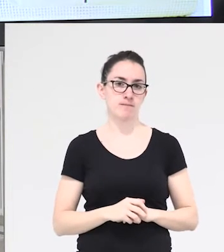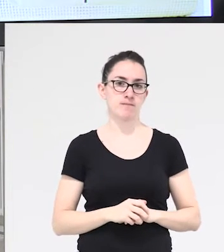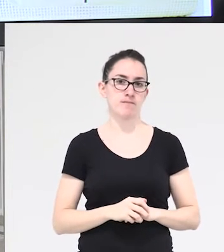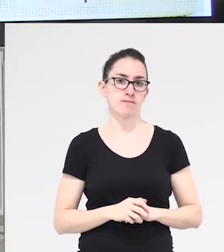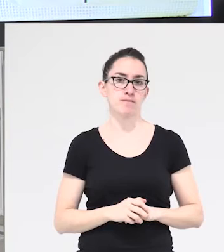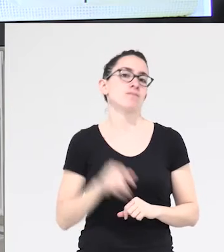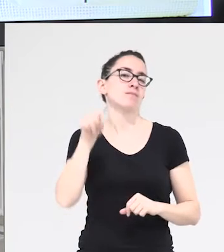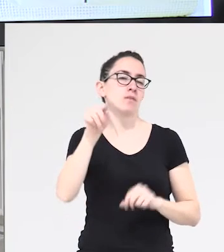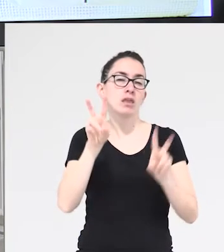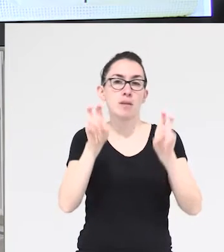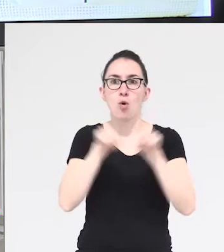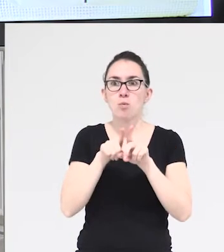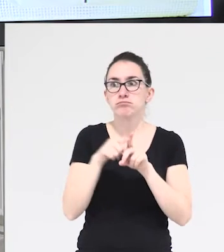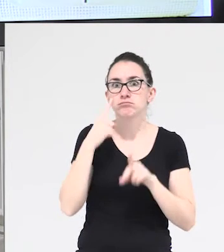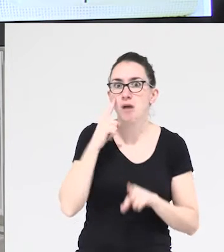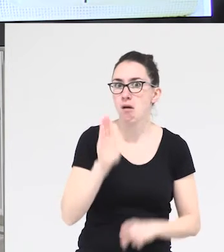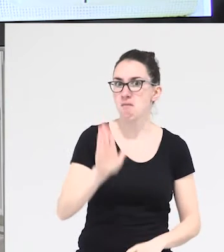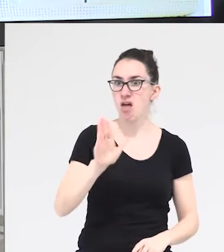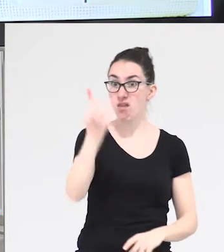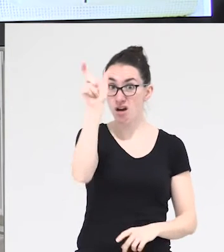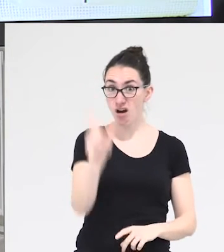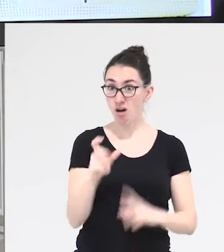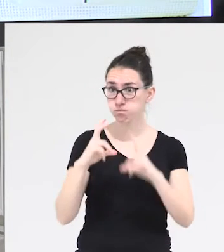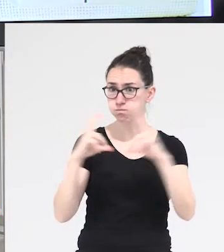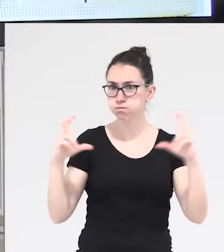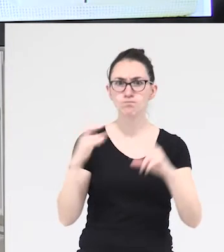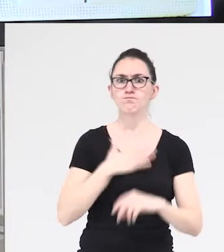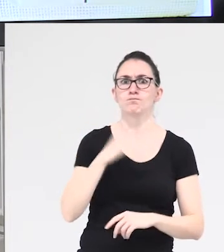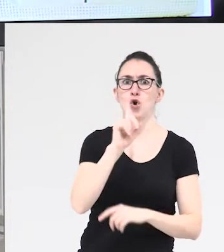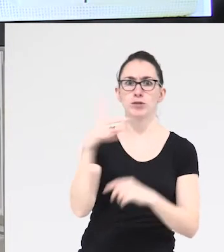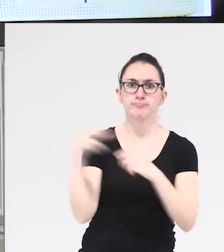tiene que ver con la amenaza, con un cuerpo que se convierte en una amenaza, ¿no?